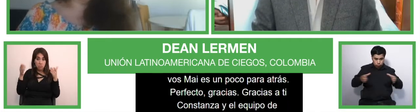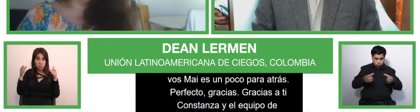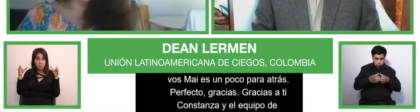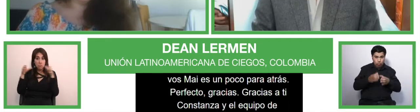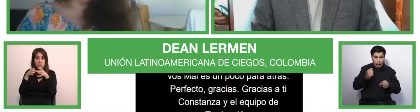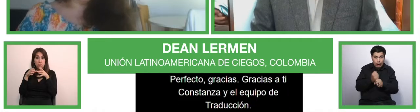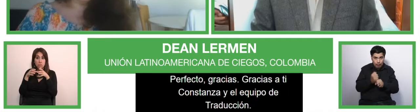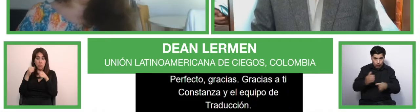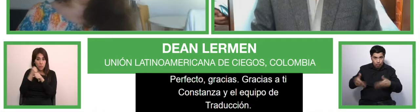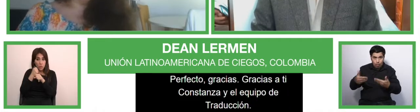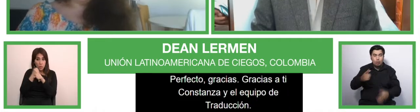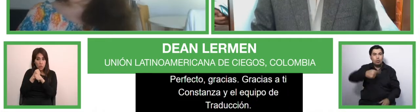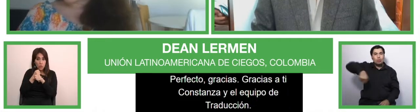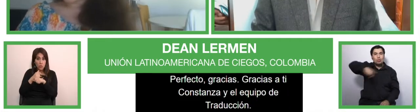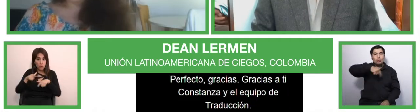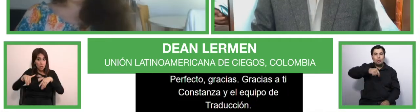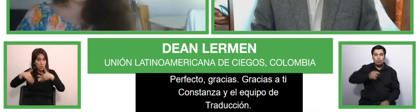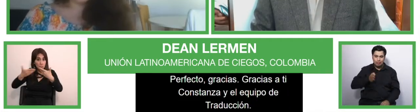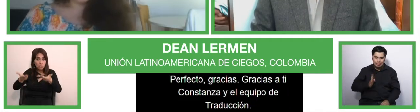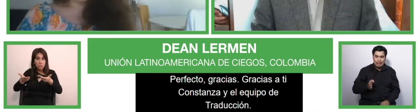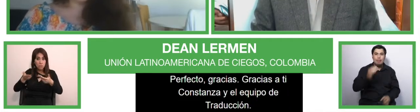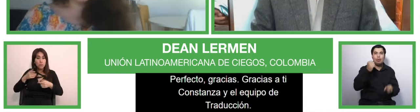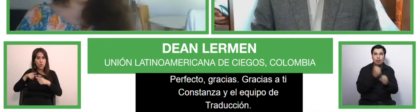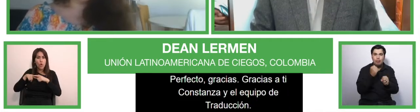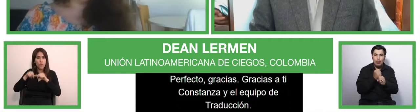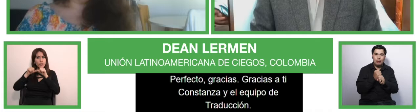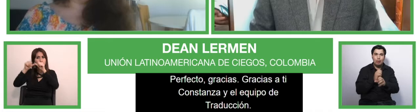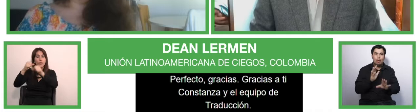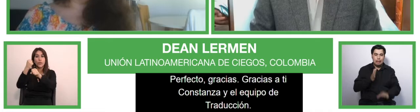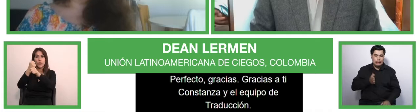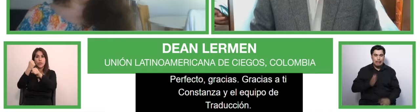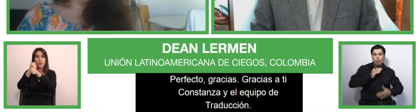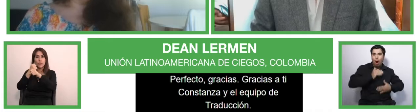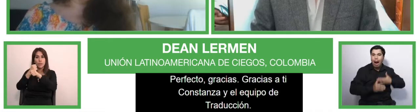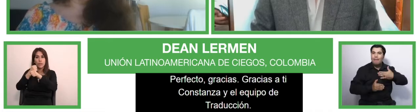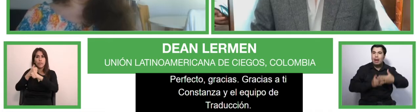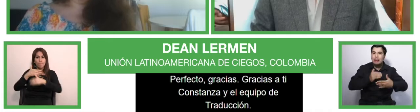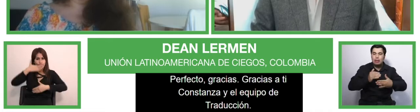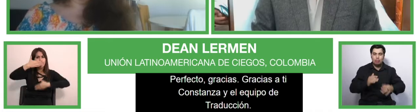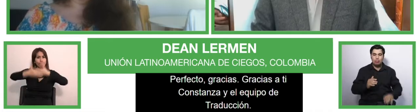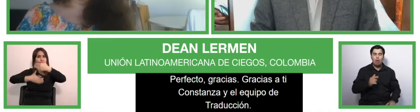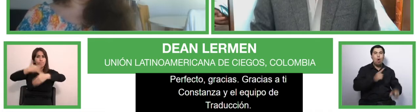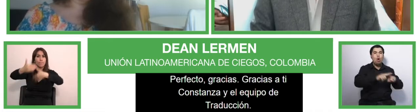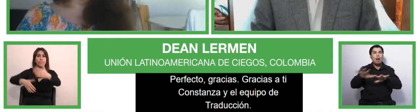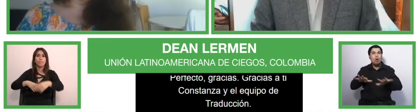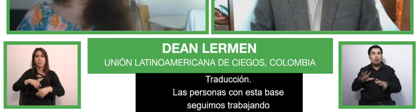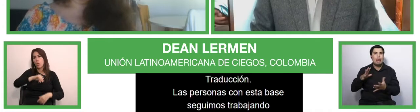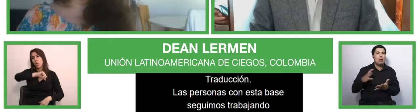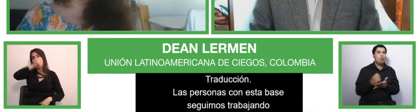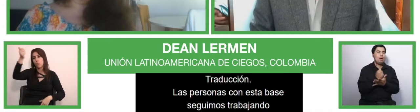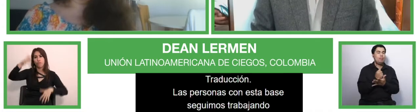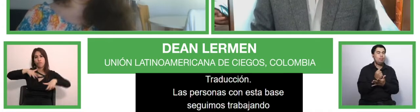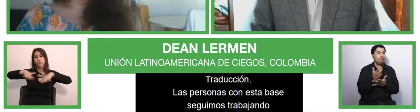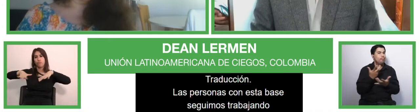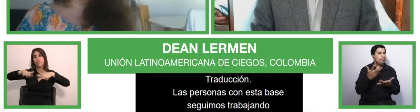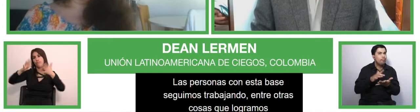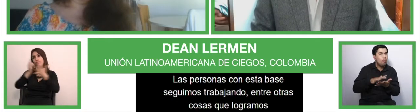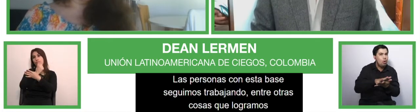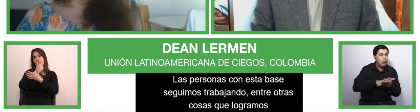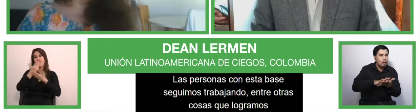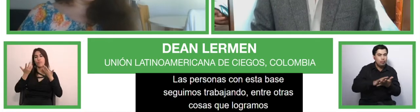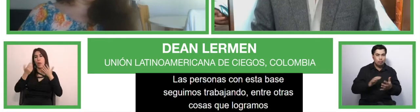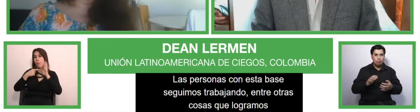Seguimos trabajando y seguimos avanzando. Entre otras cosas que logramos, por ejemplo, que en